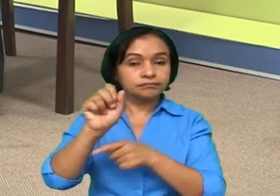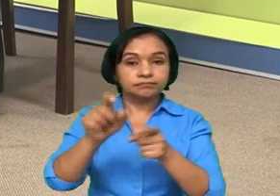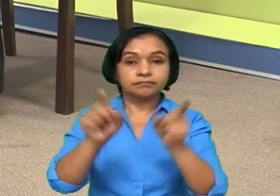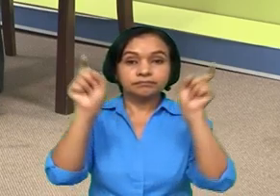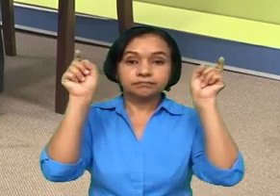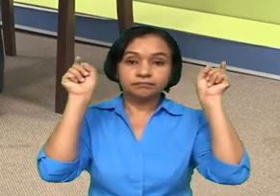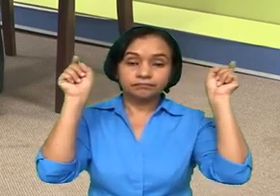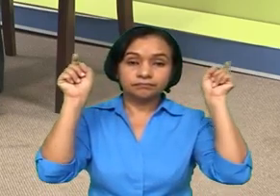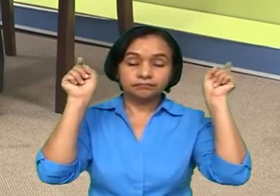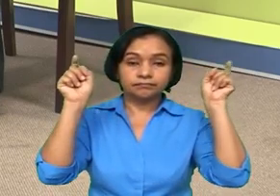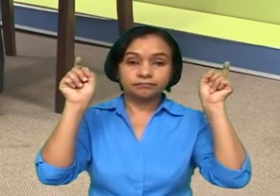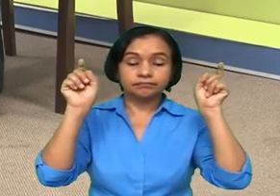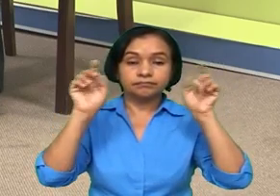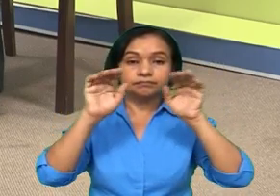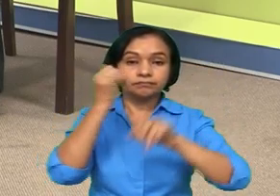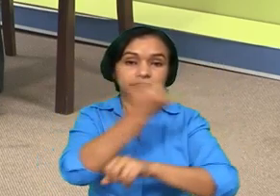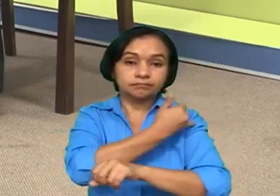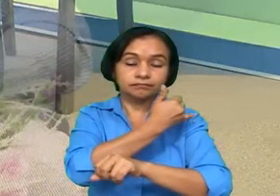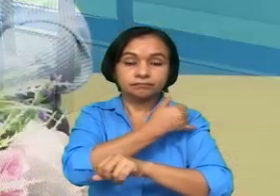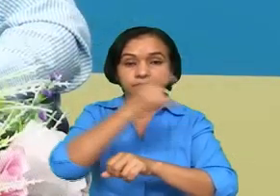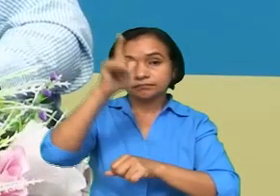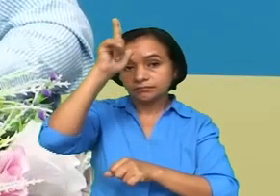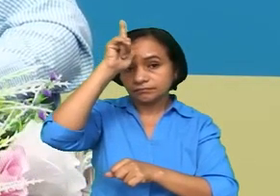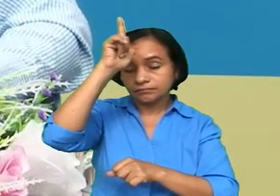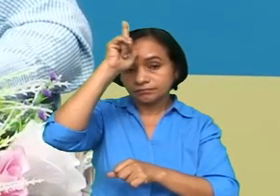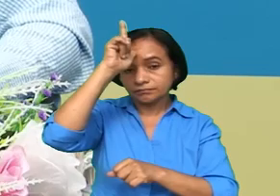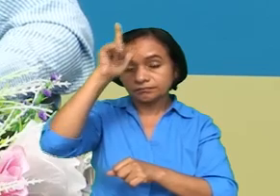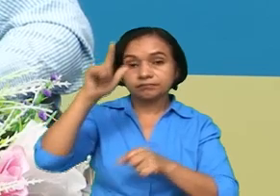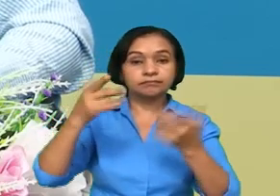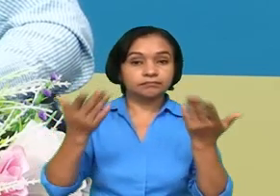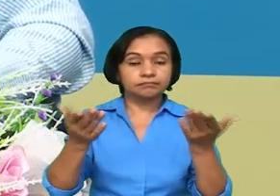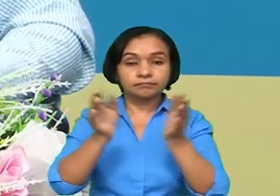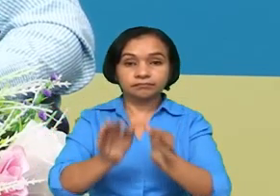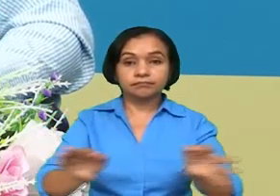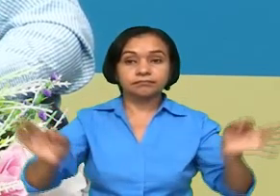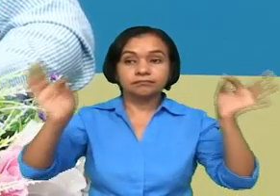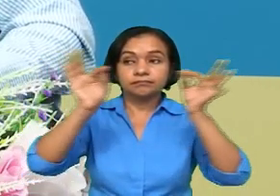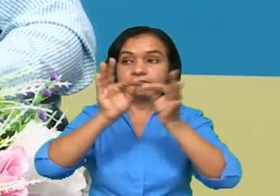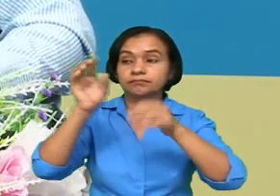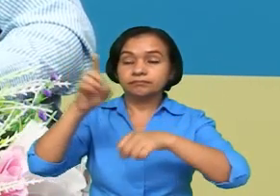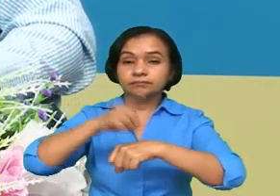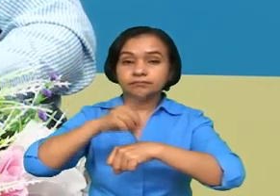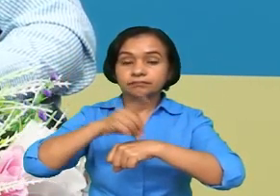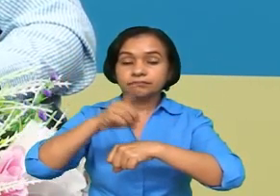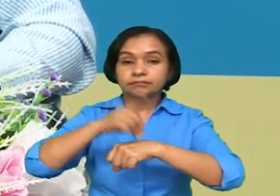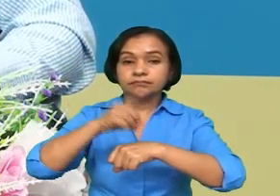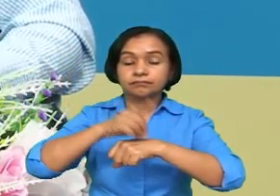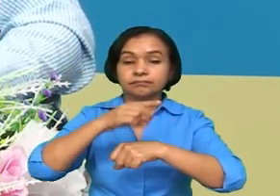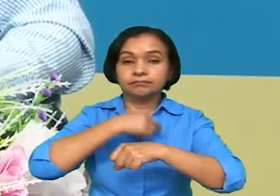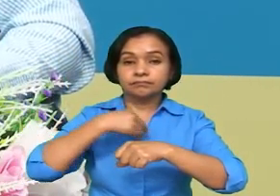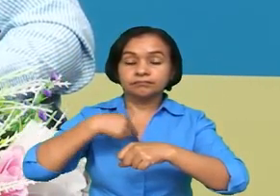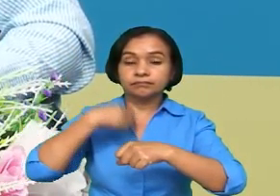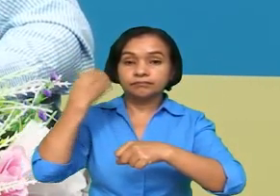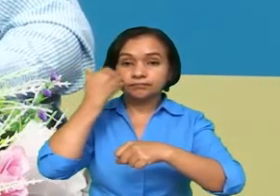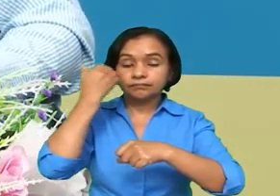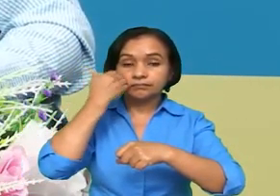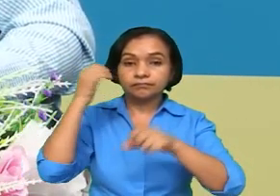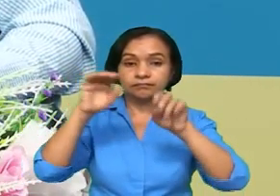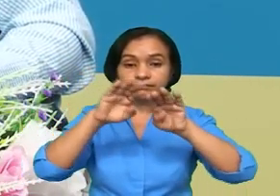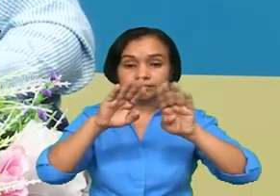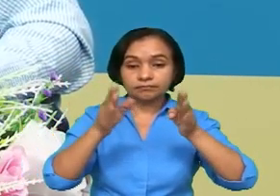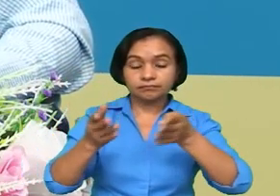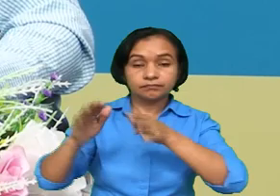ginecóloga del Hospital Alemán Nicaragüense. Lo fundamental, como decía la doctora, ocurre las infecciones urinarias